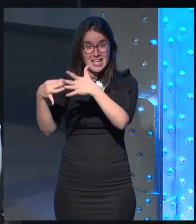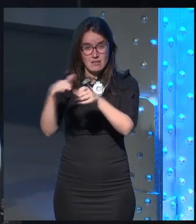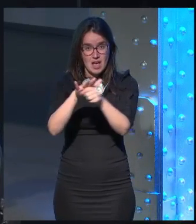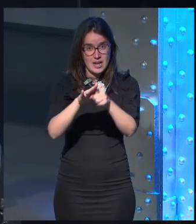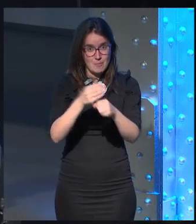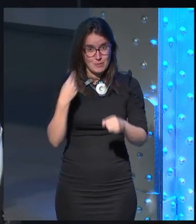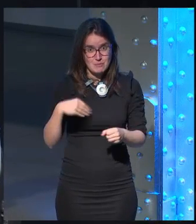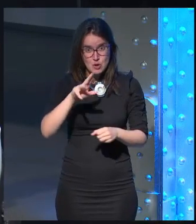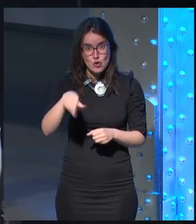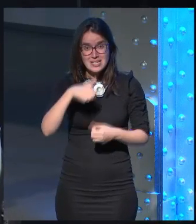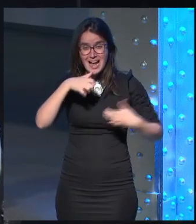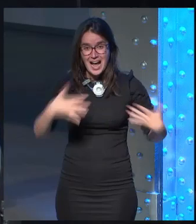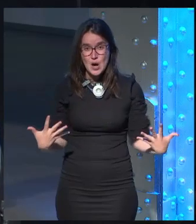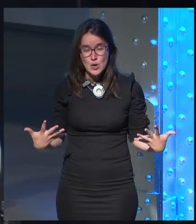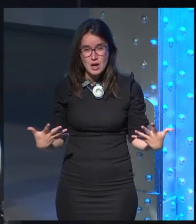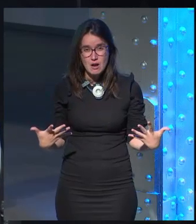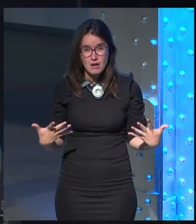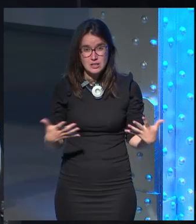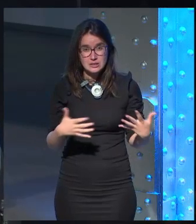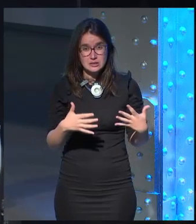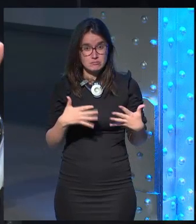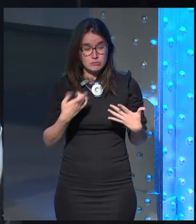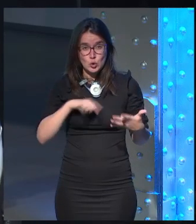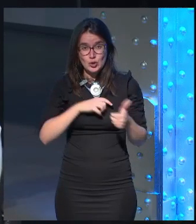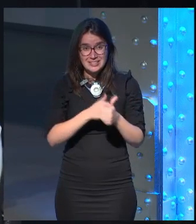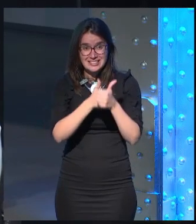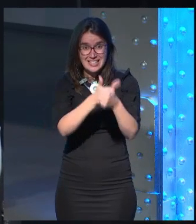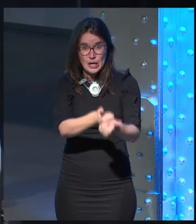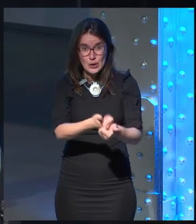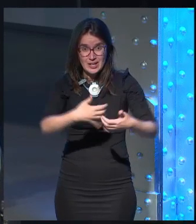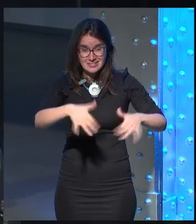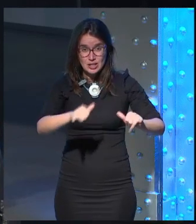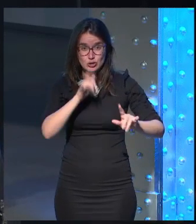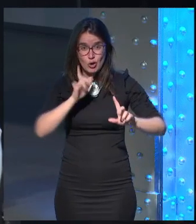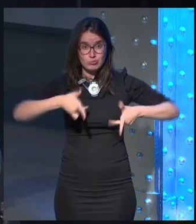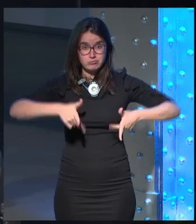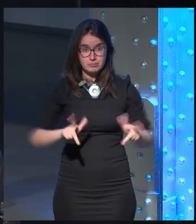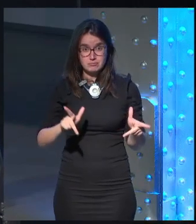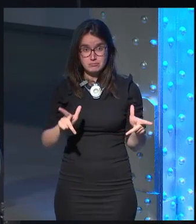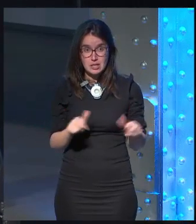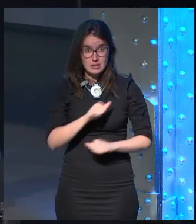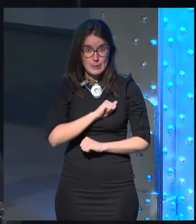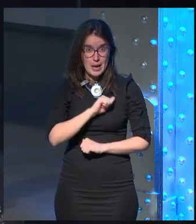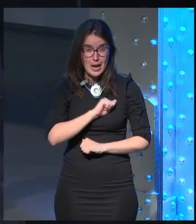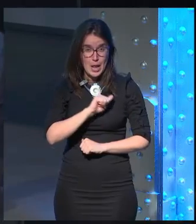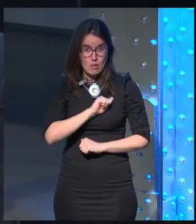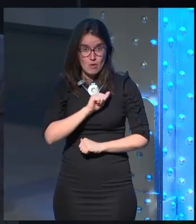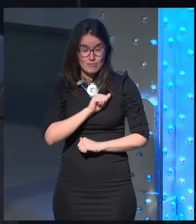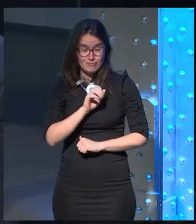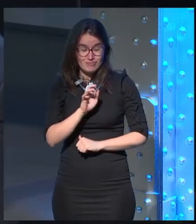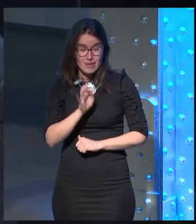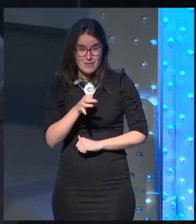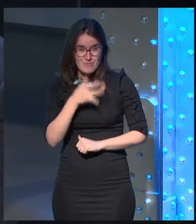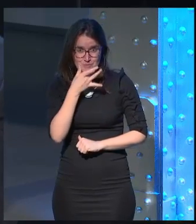área. Ahora mismo ni siquiera somos seguidores, simplemente estamos sentados en el banquillo. Es la verdad